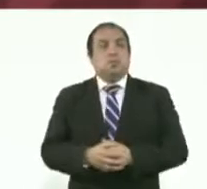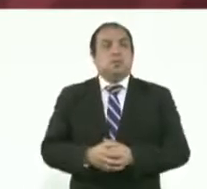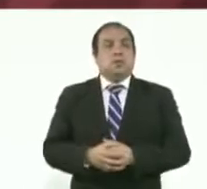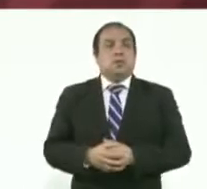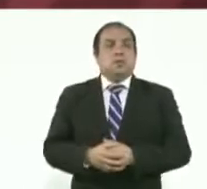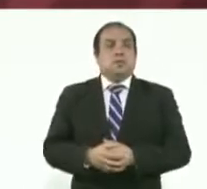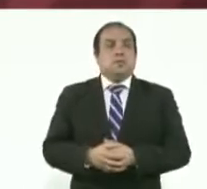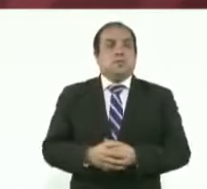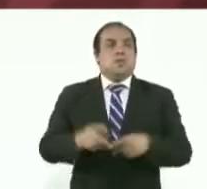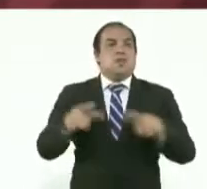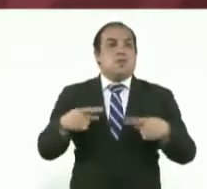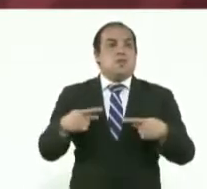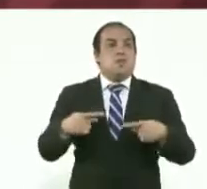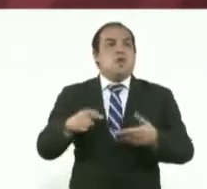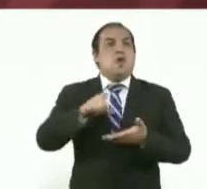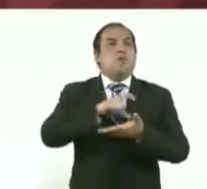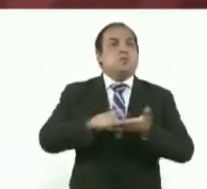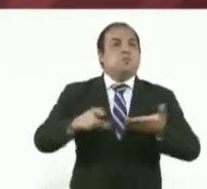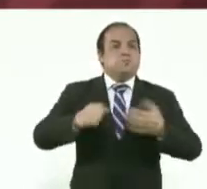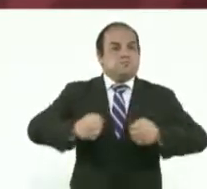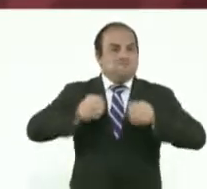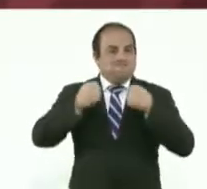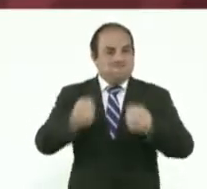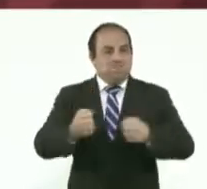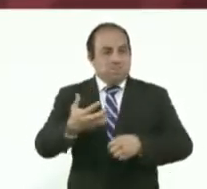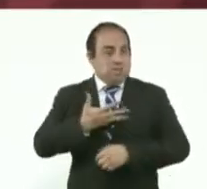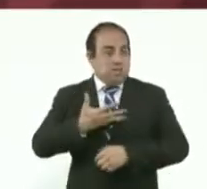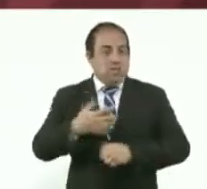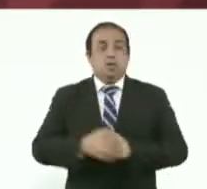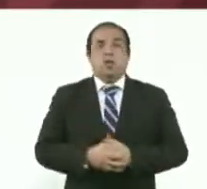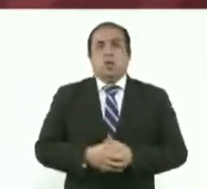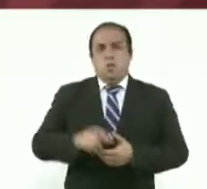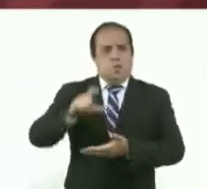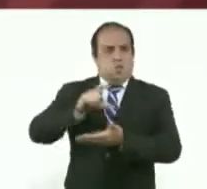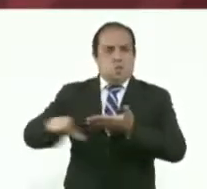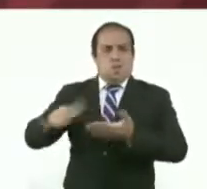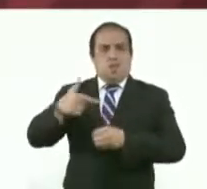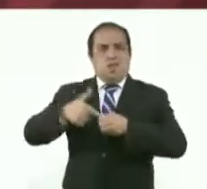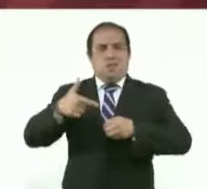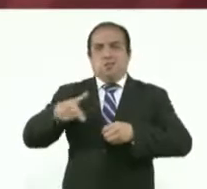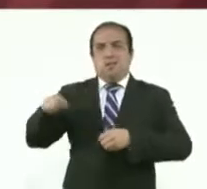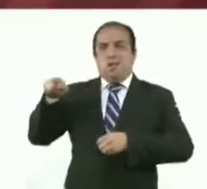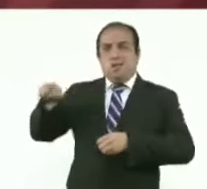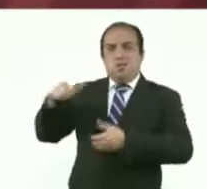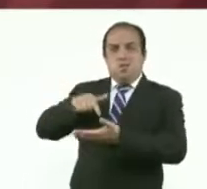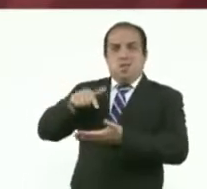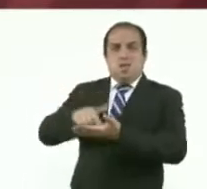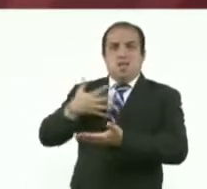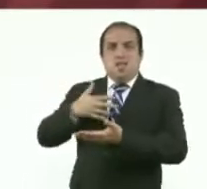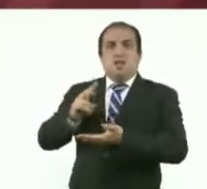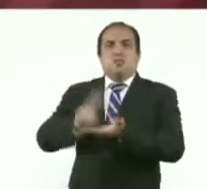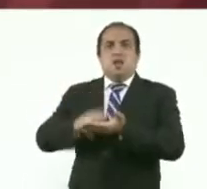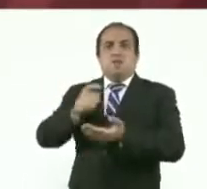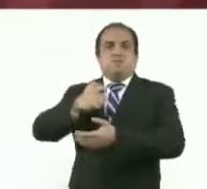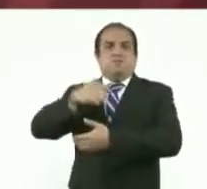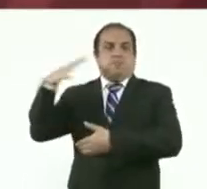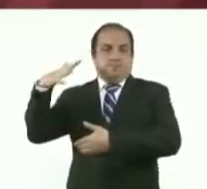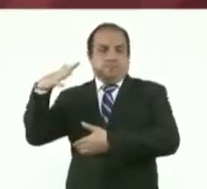poder del consumidor es muy fuerte, que no compren gasolina ahí donde vean que los precios están por encima del